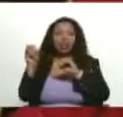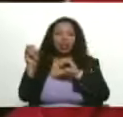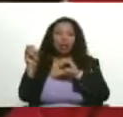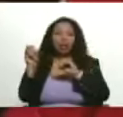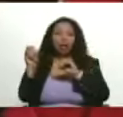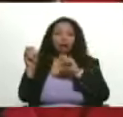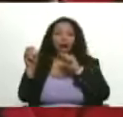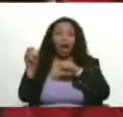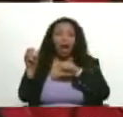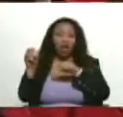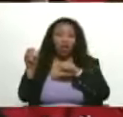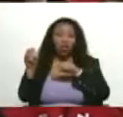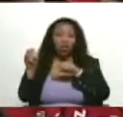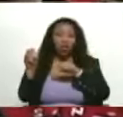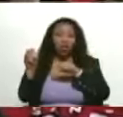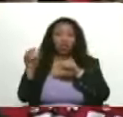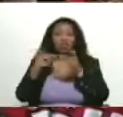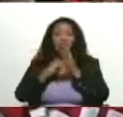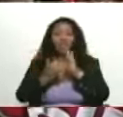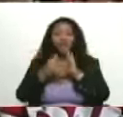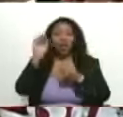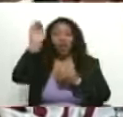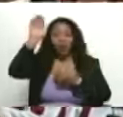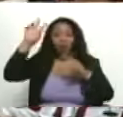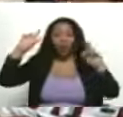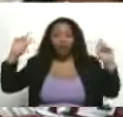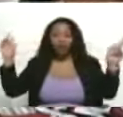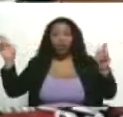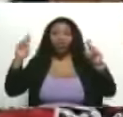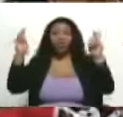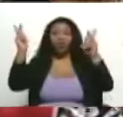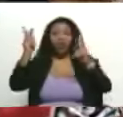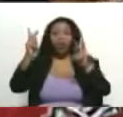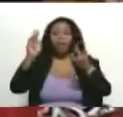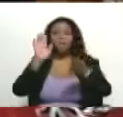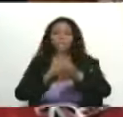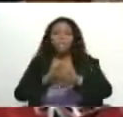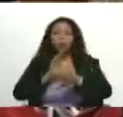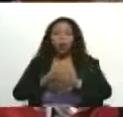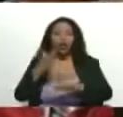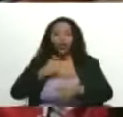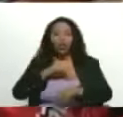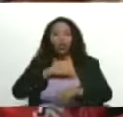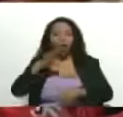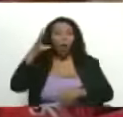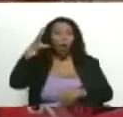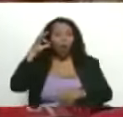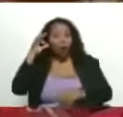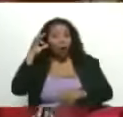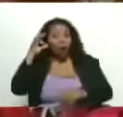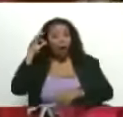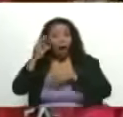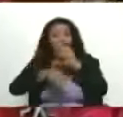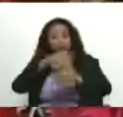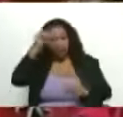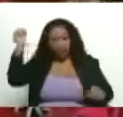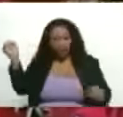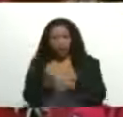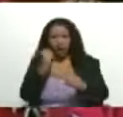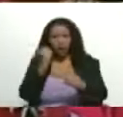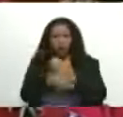Eso es garantía de victoria, perdónenme. Eso es garantía de victoria porque nosotros sabemos que cuando una mujer ejerce una